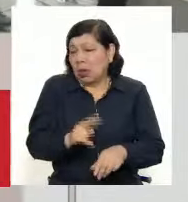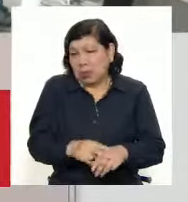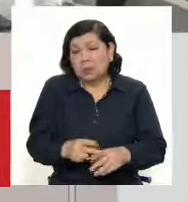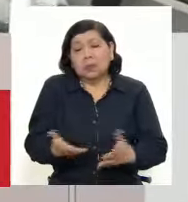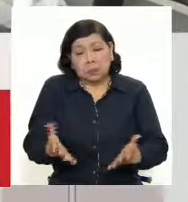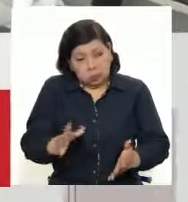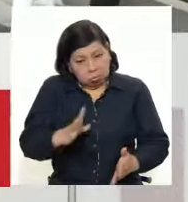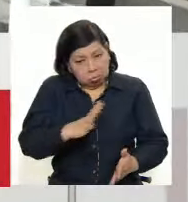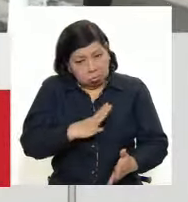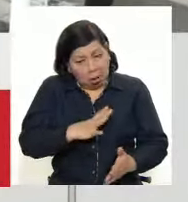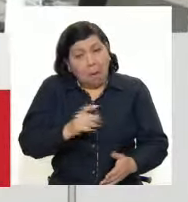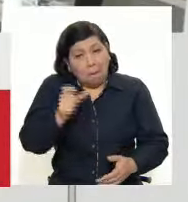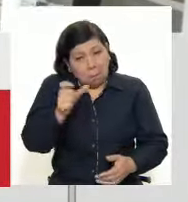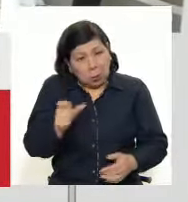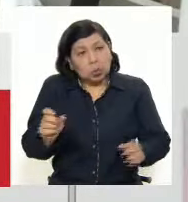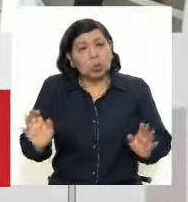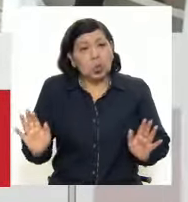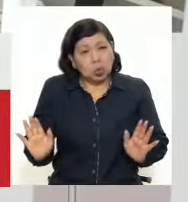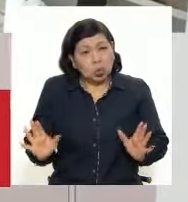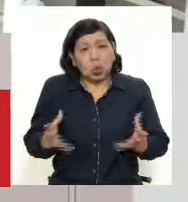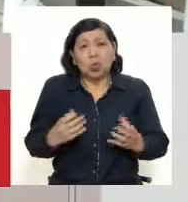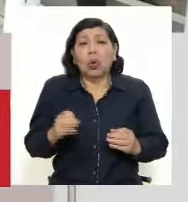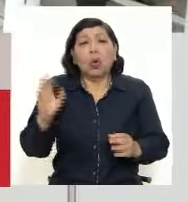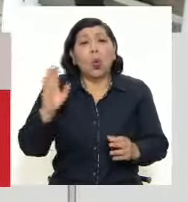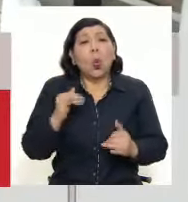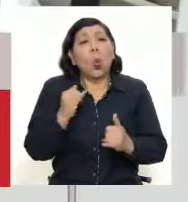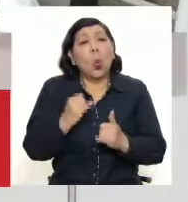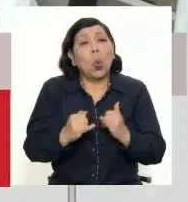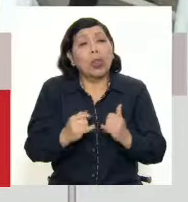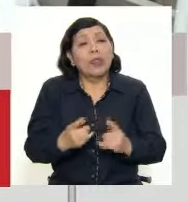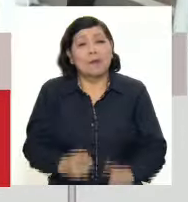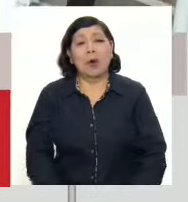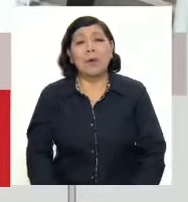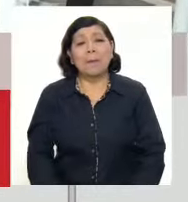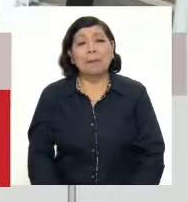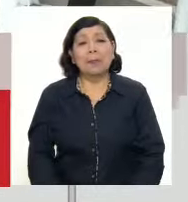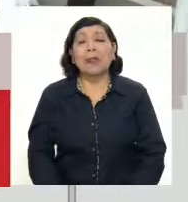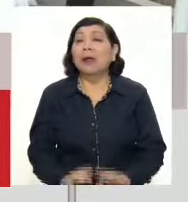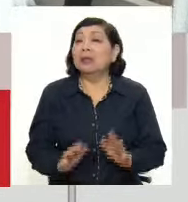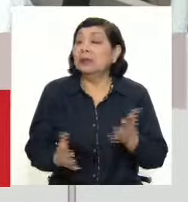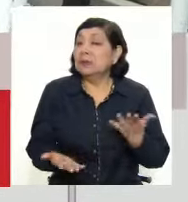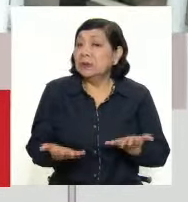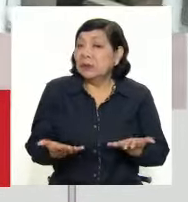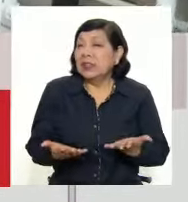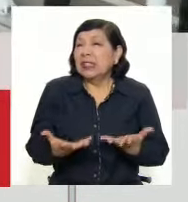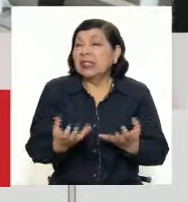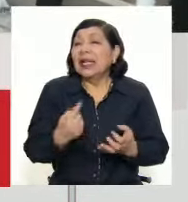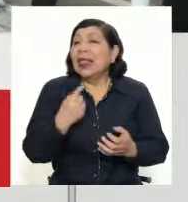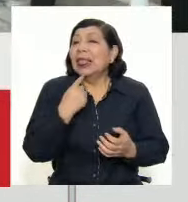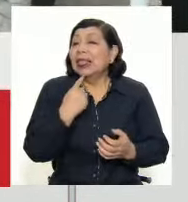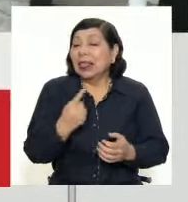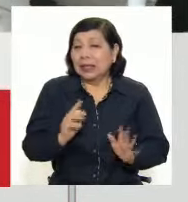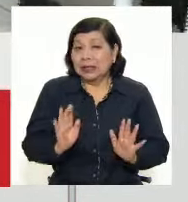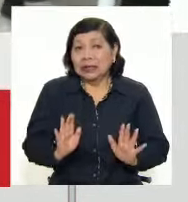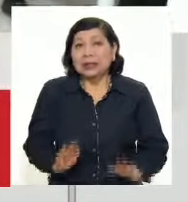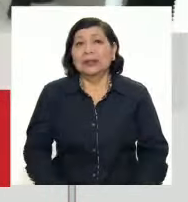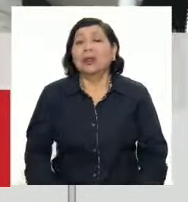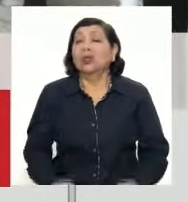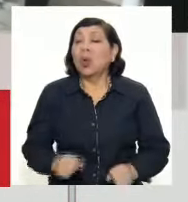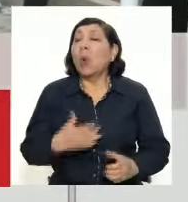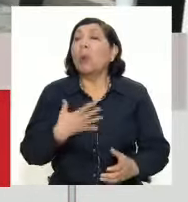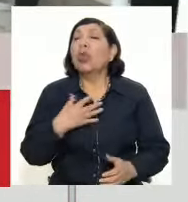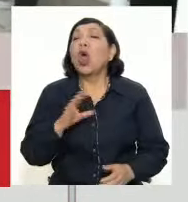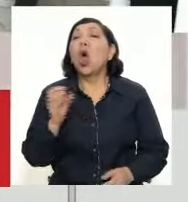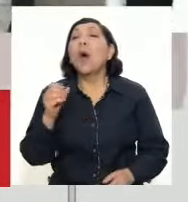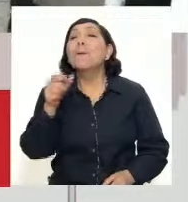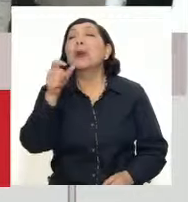mucho de las personas que desean darle el último adiós a Alberto Fujimori. De repente, lo que queríamos, Chereiber, era que puedas conversar